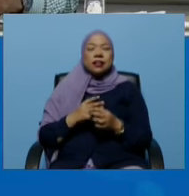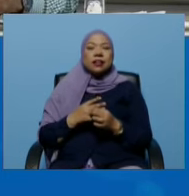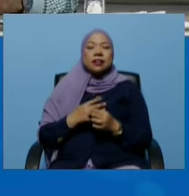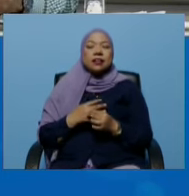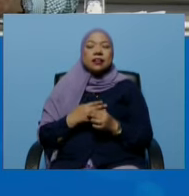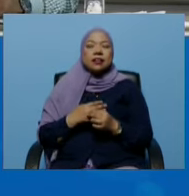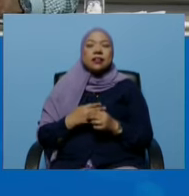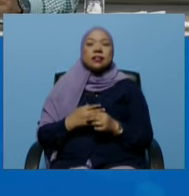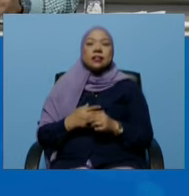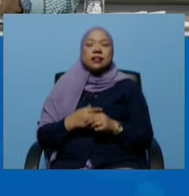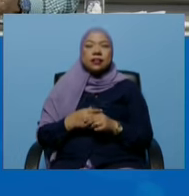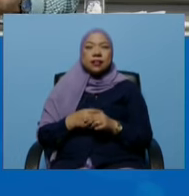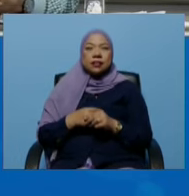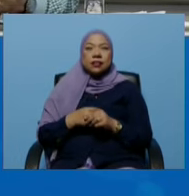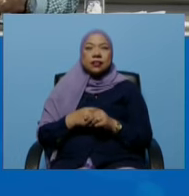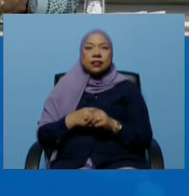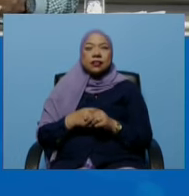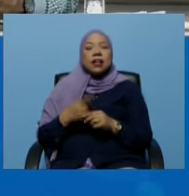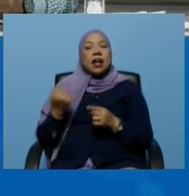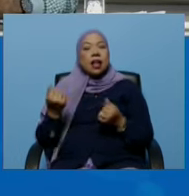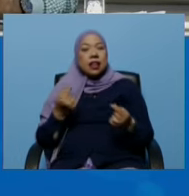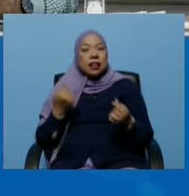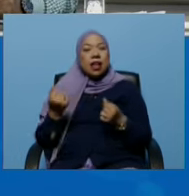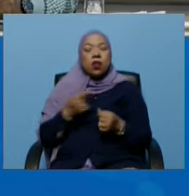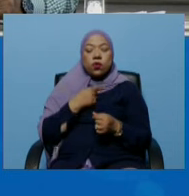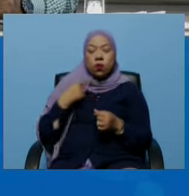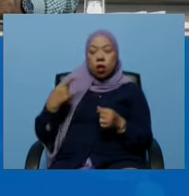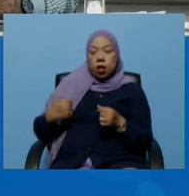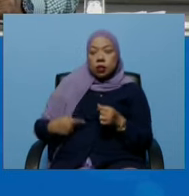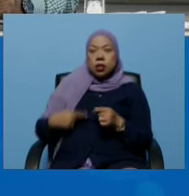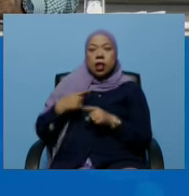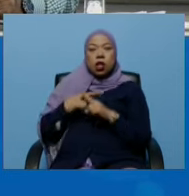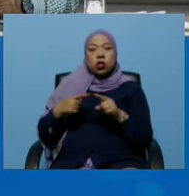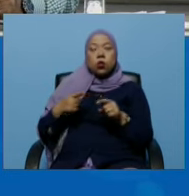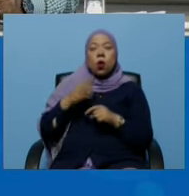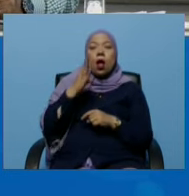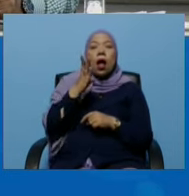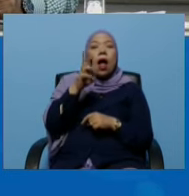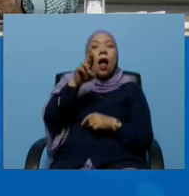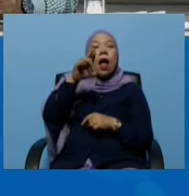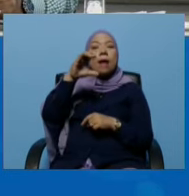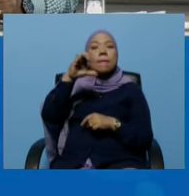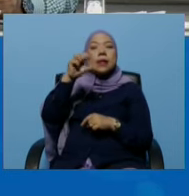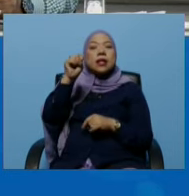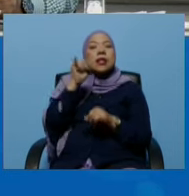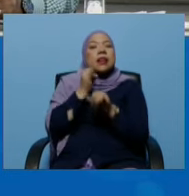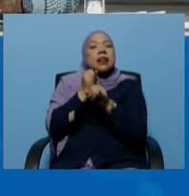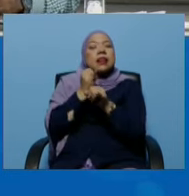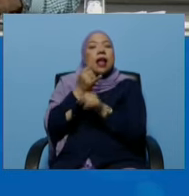económicos, comerciales, con la China y con todos los BRICS.